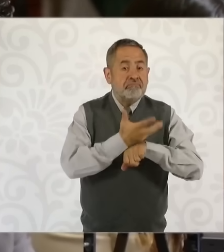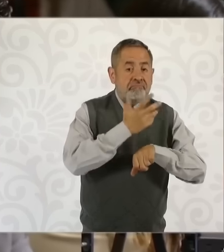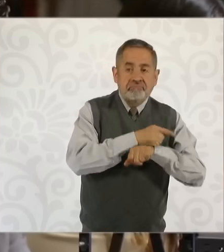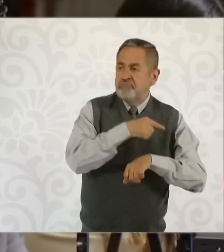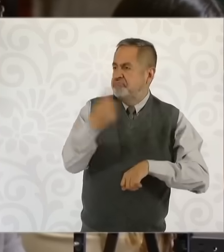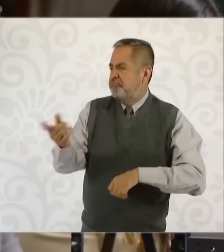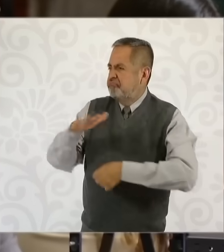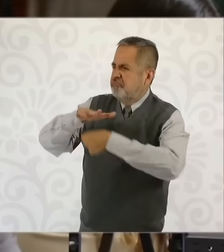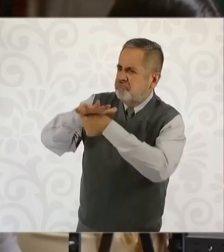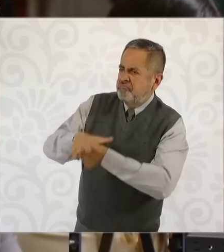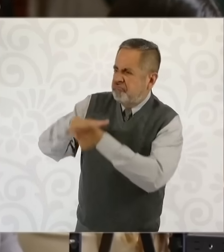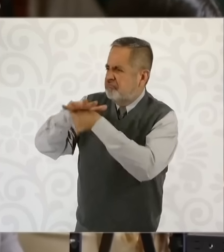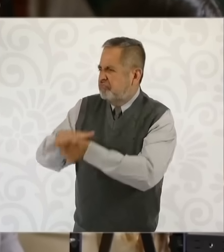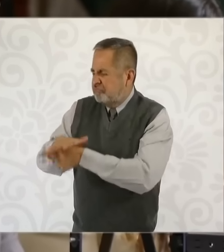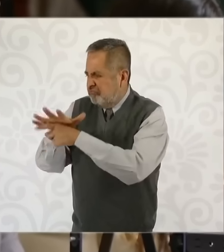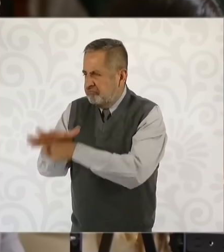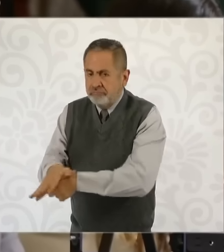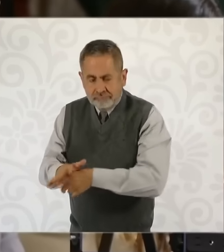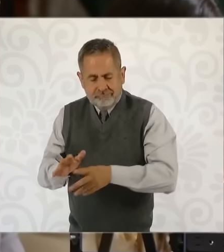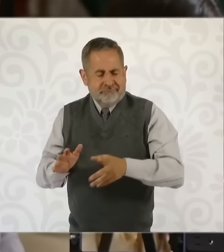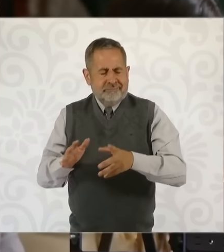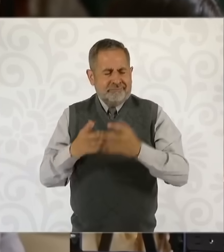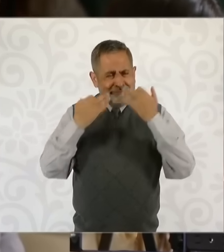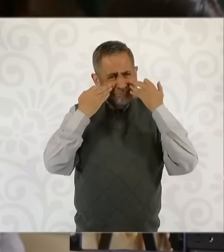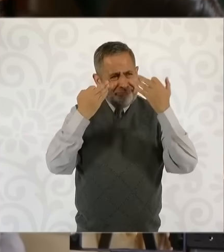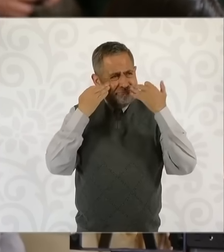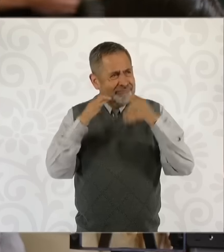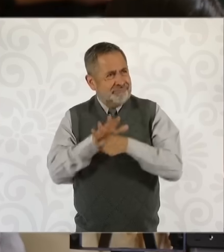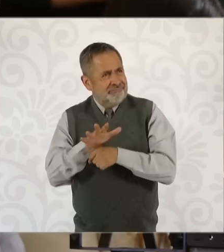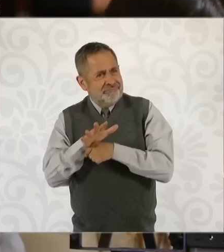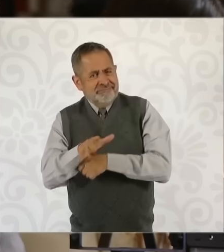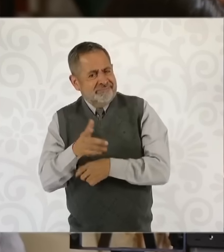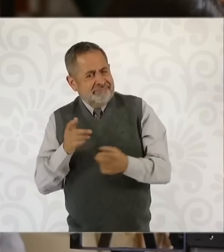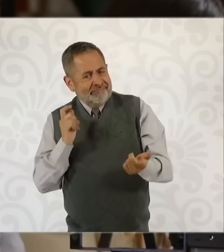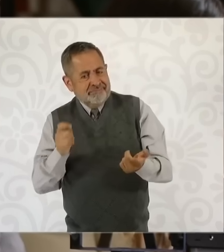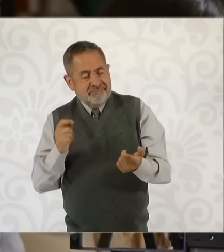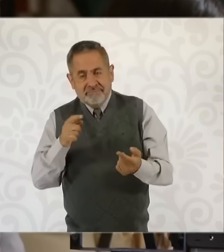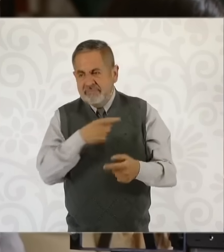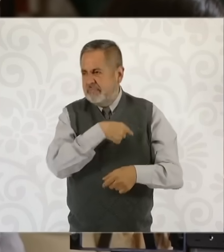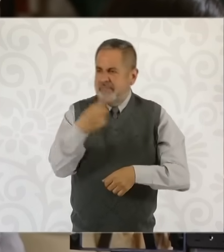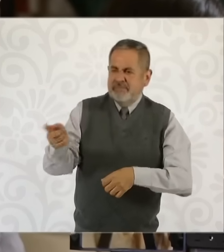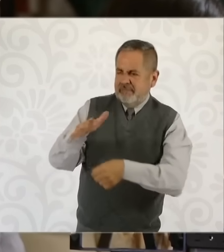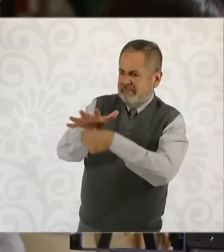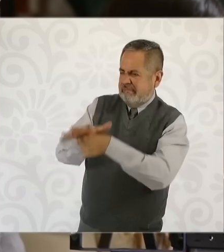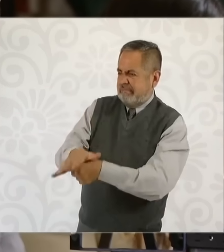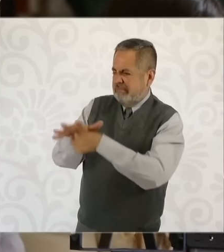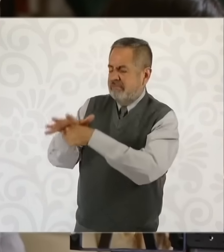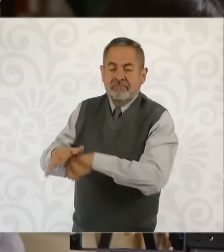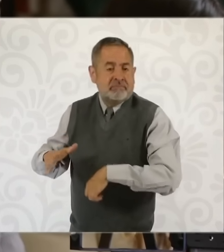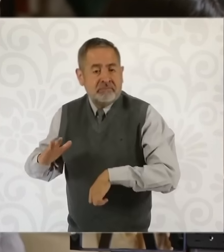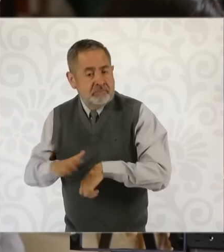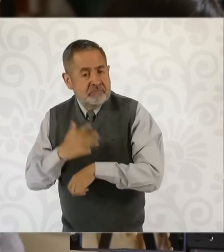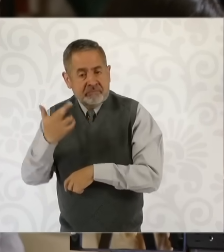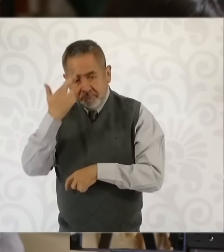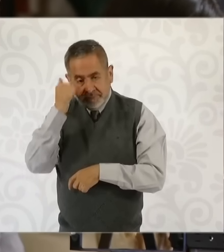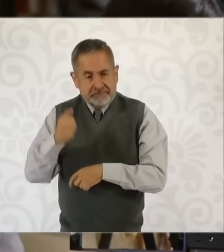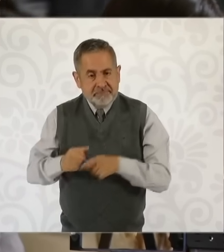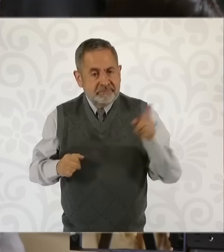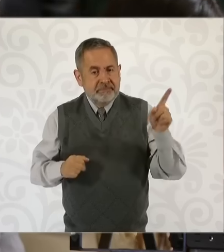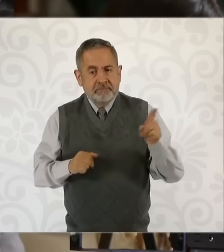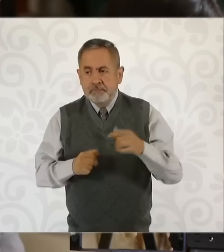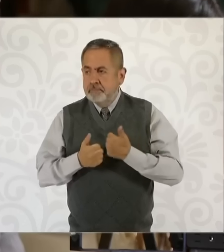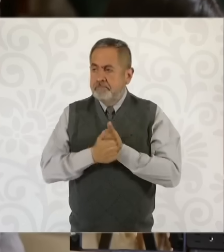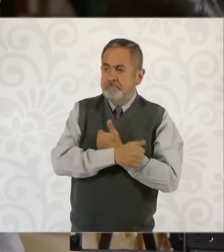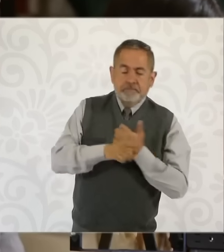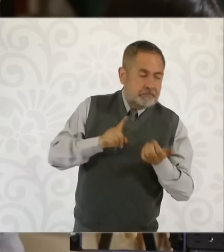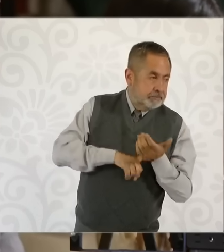mundo, pues hay ya muchísima evidencia de que muchas de esas presiones se ejercen de forma